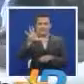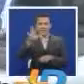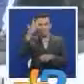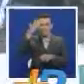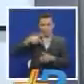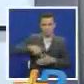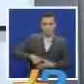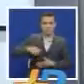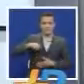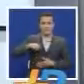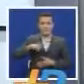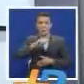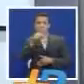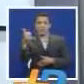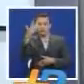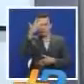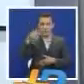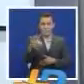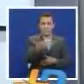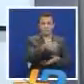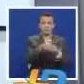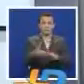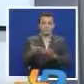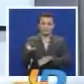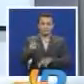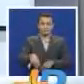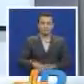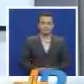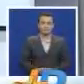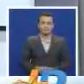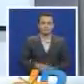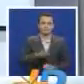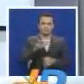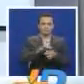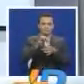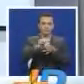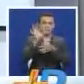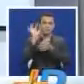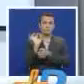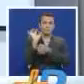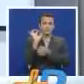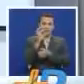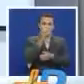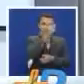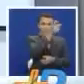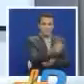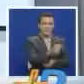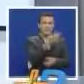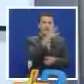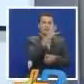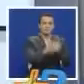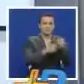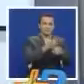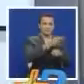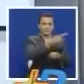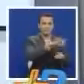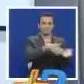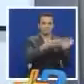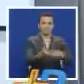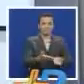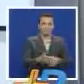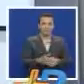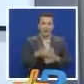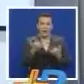de armas. Y en Popayán, un menor de 14 años también fue asesinado en medio de confusos hechos que son investigados por